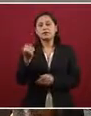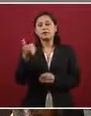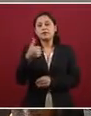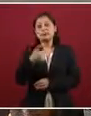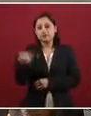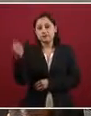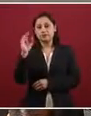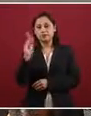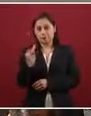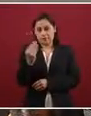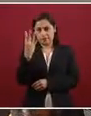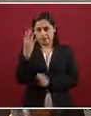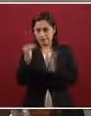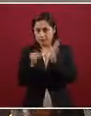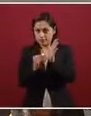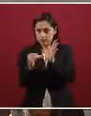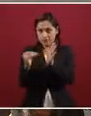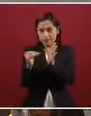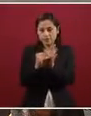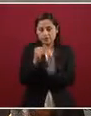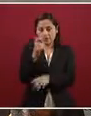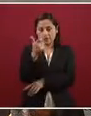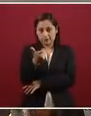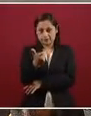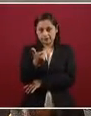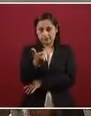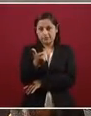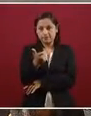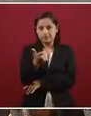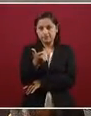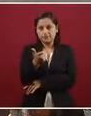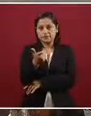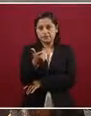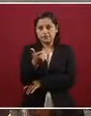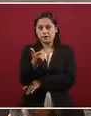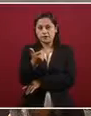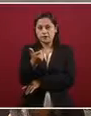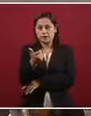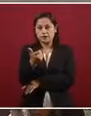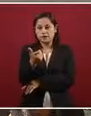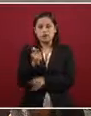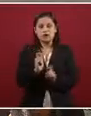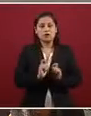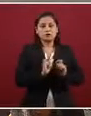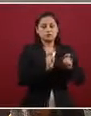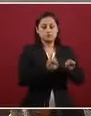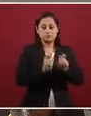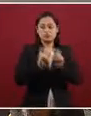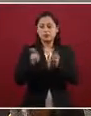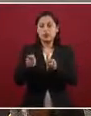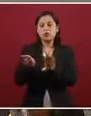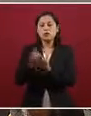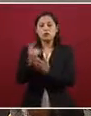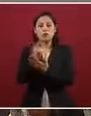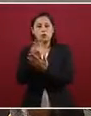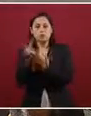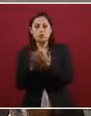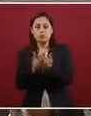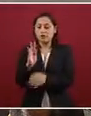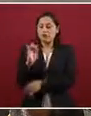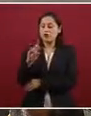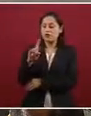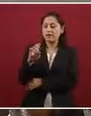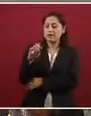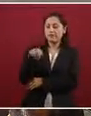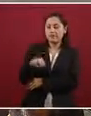29,694 millones de pesos que se dispersaron, que se asignaron a través del Fonden, a través de 2 programas